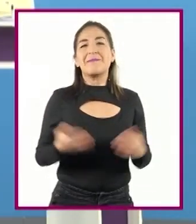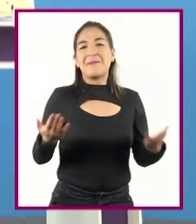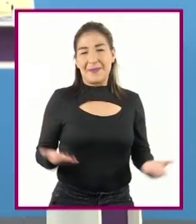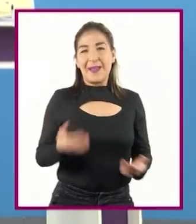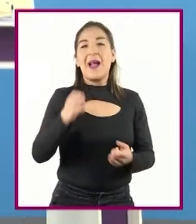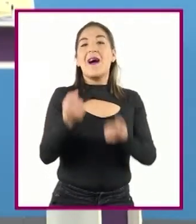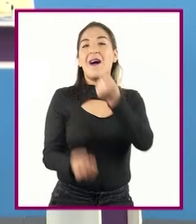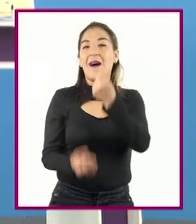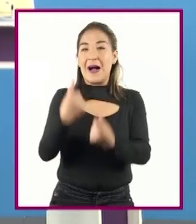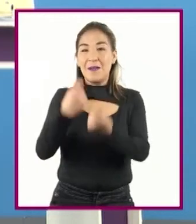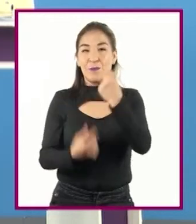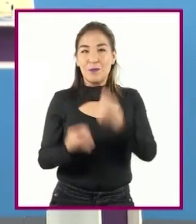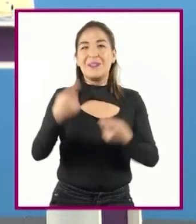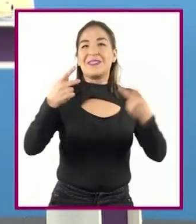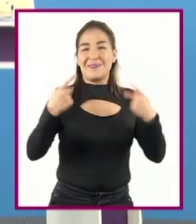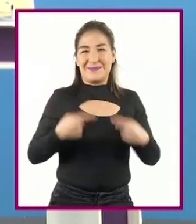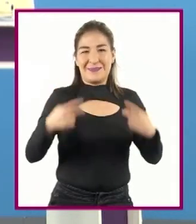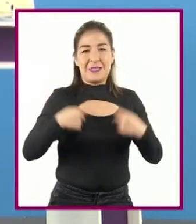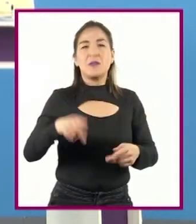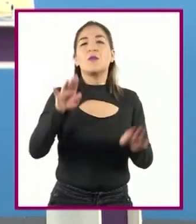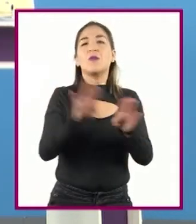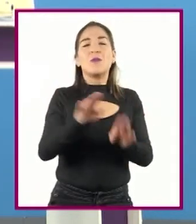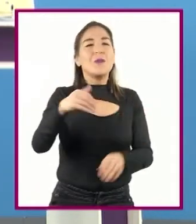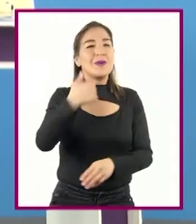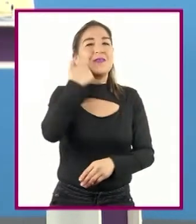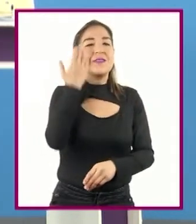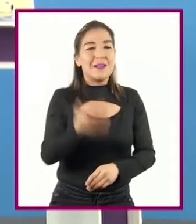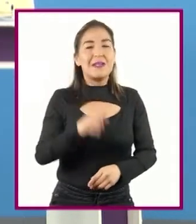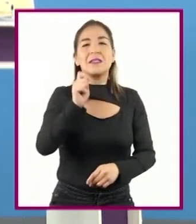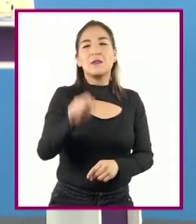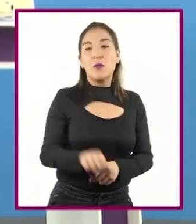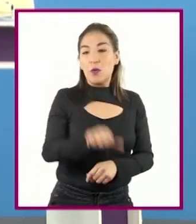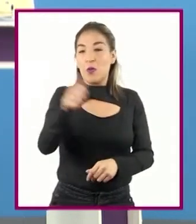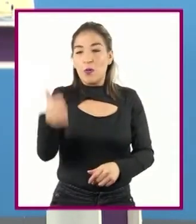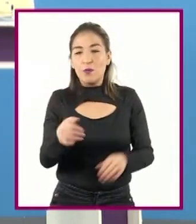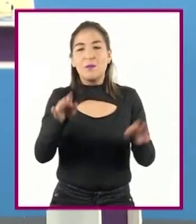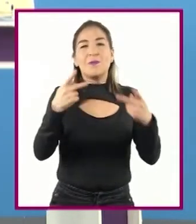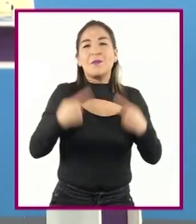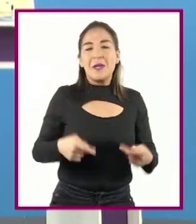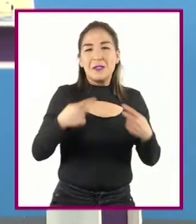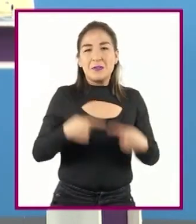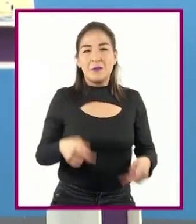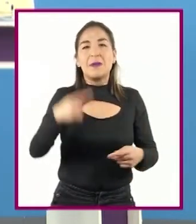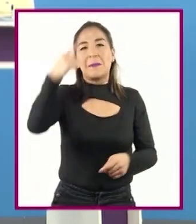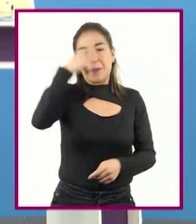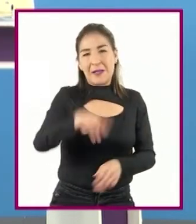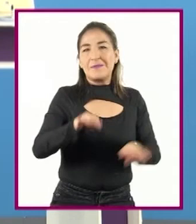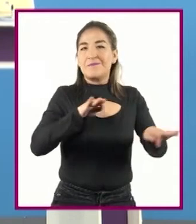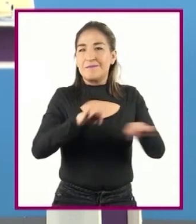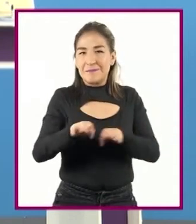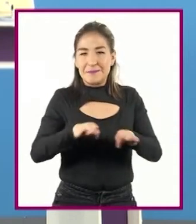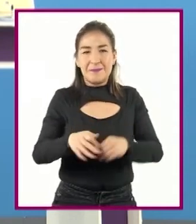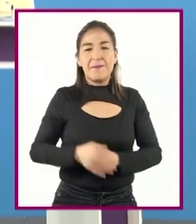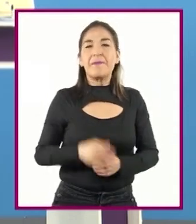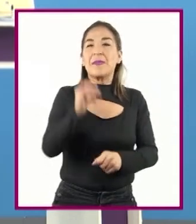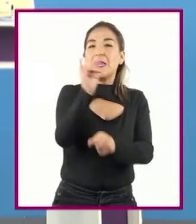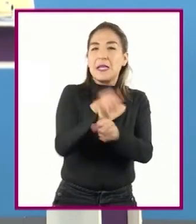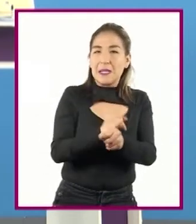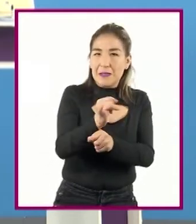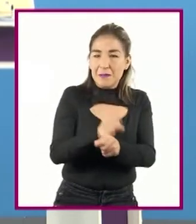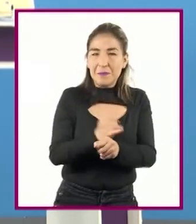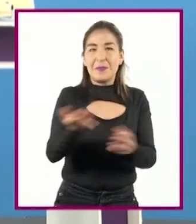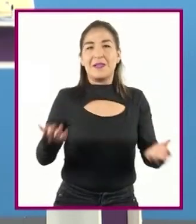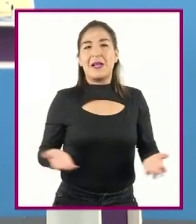Algunas y algunos integrantes pretenden que sean otras y otros miembros quienes trabajen, que